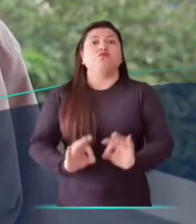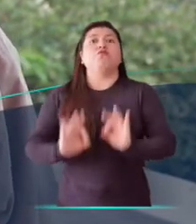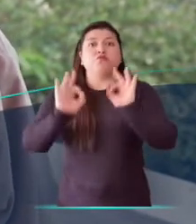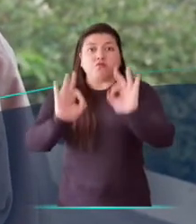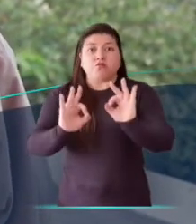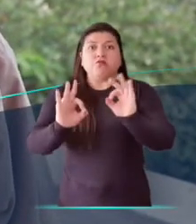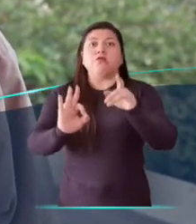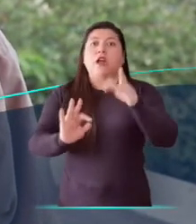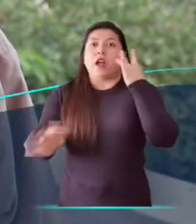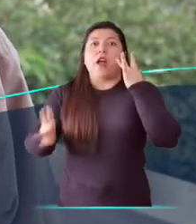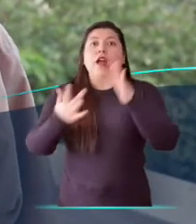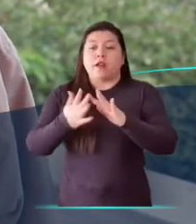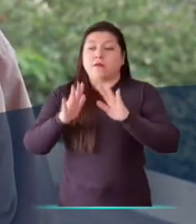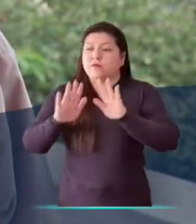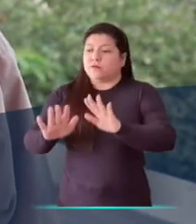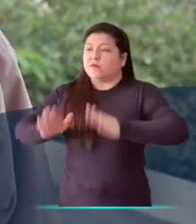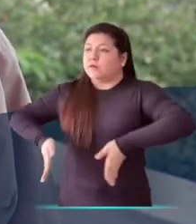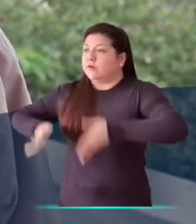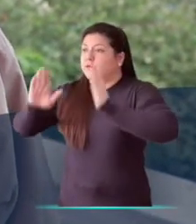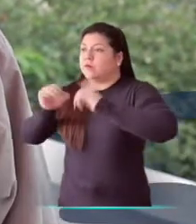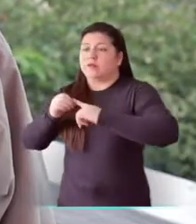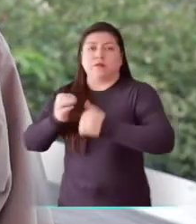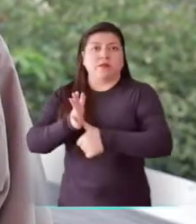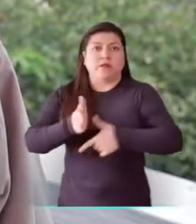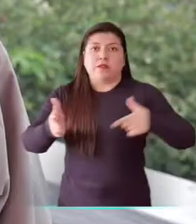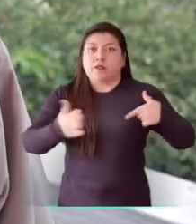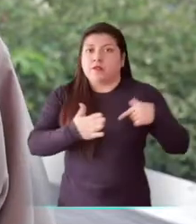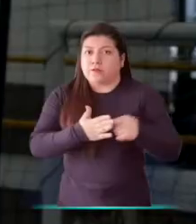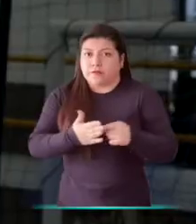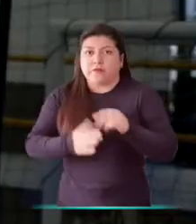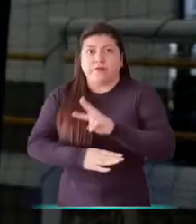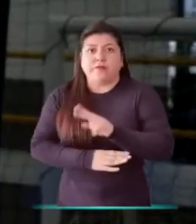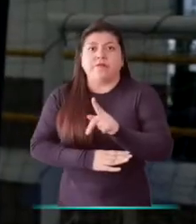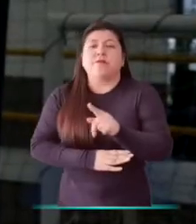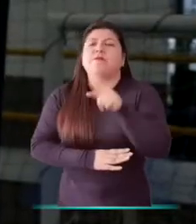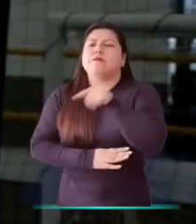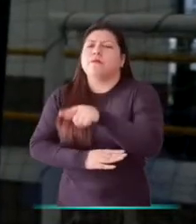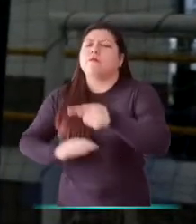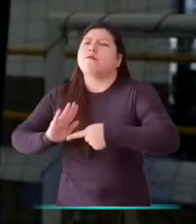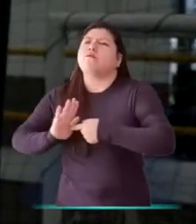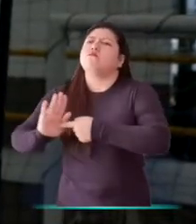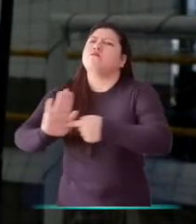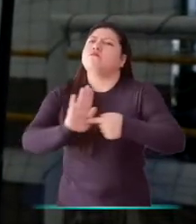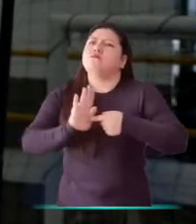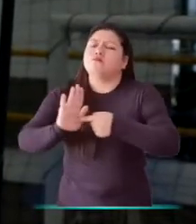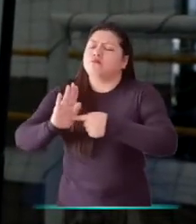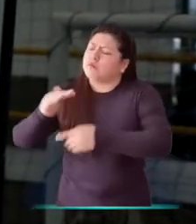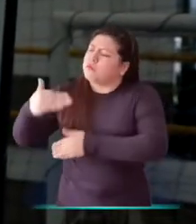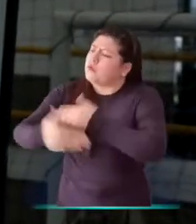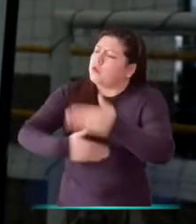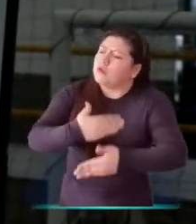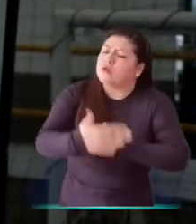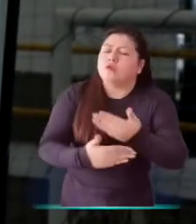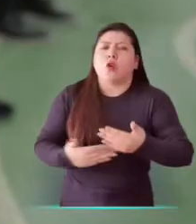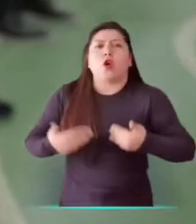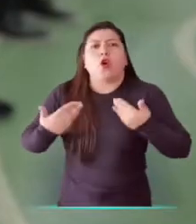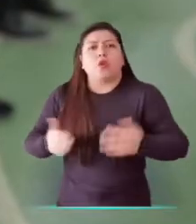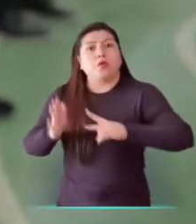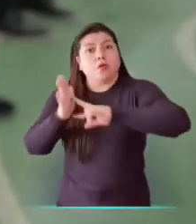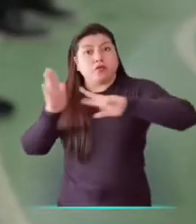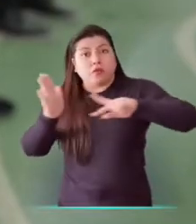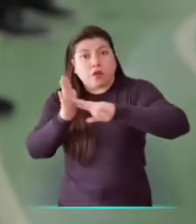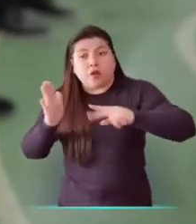efectivamente hemos contado de parte de la registraduría por mostrarnos sus procesos,